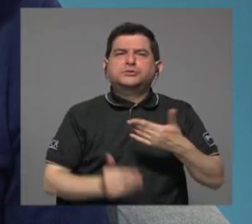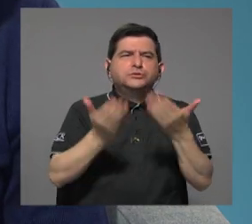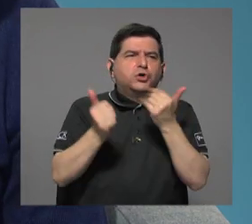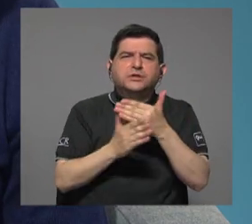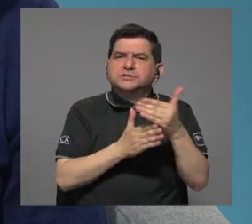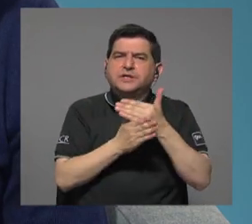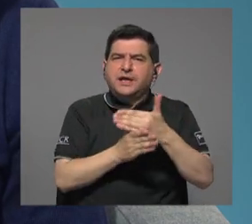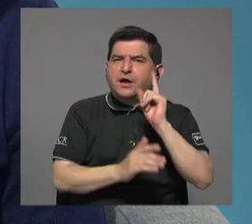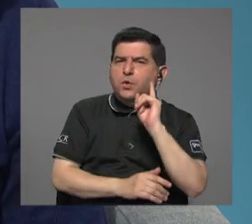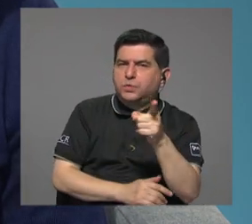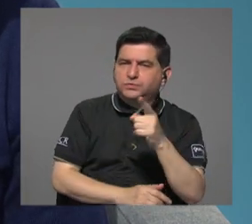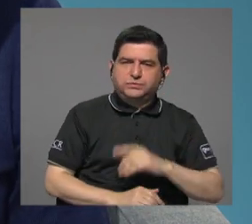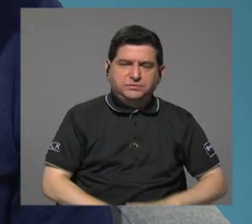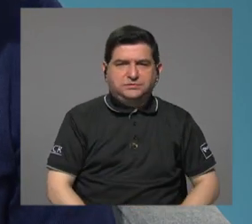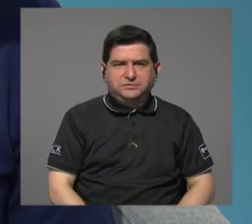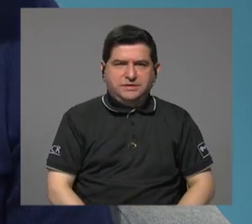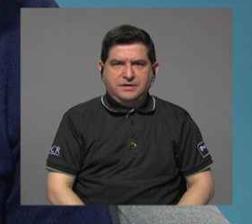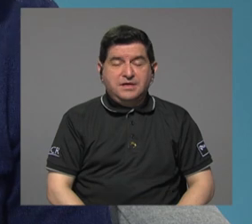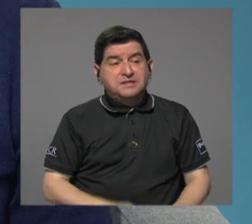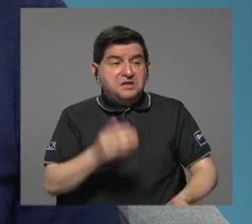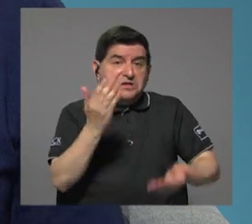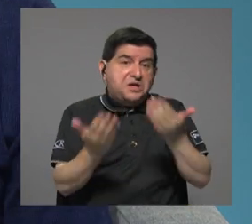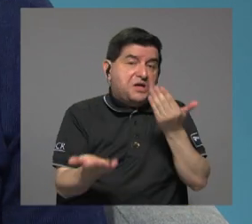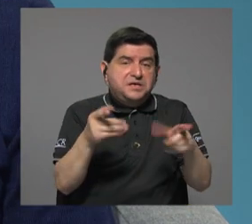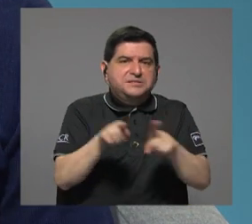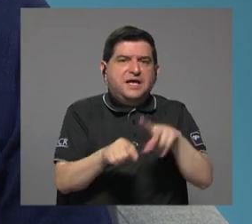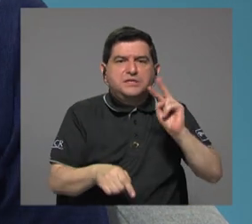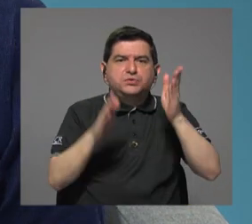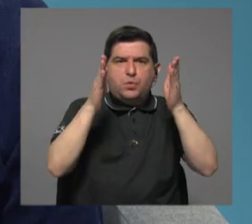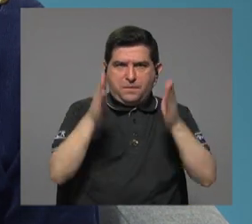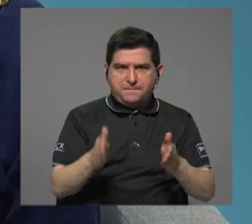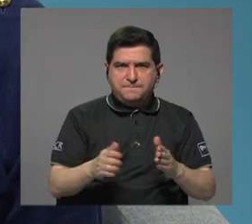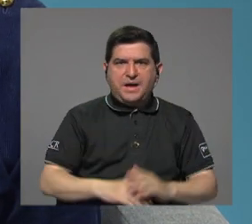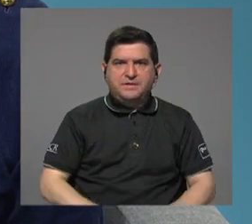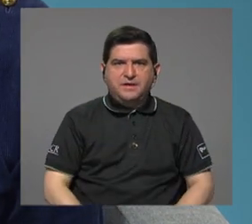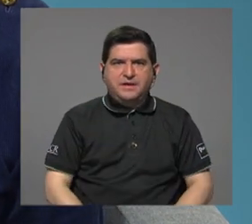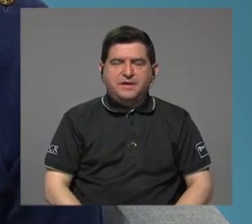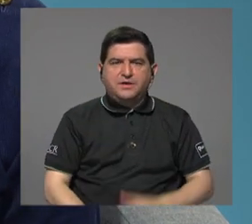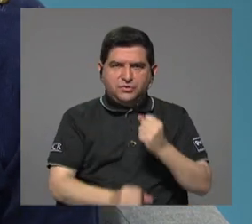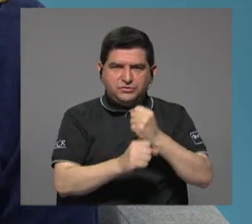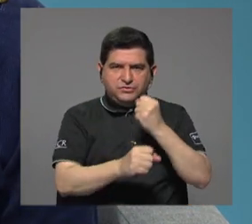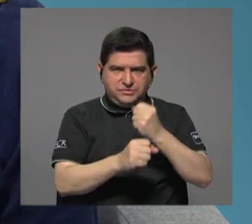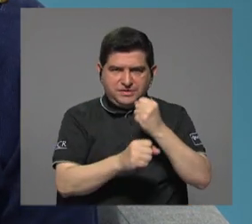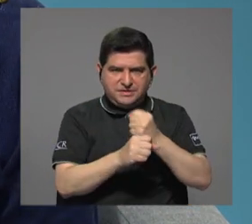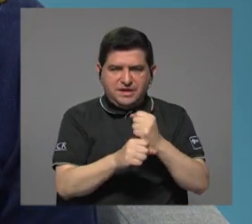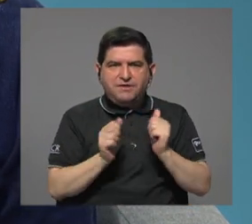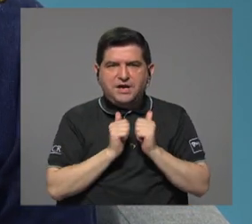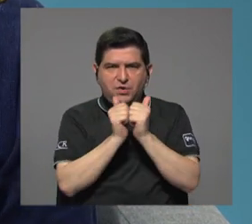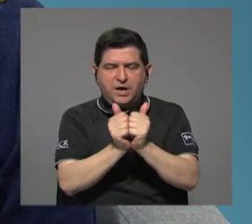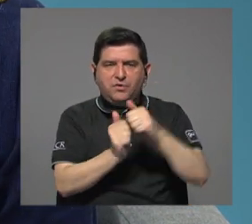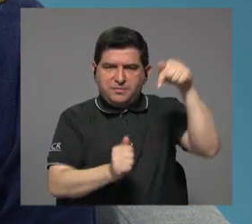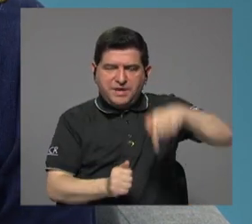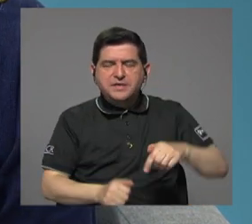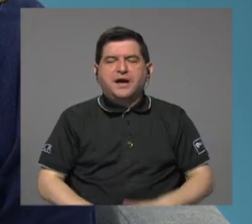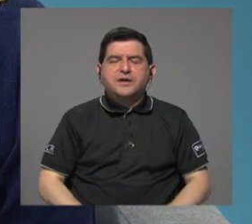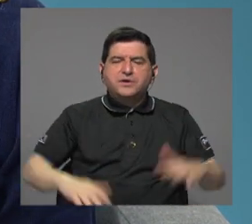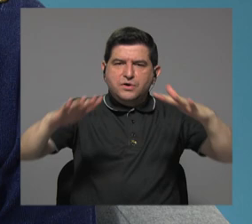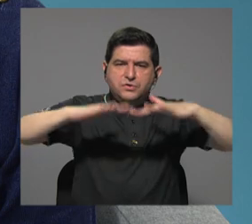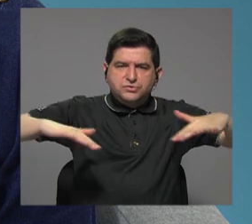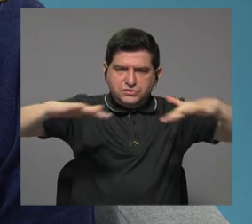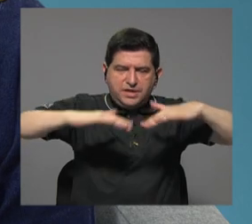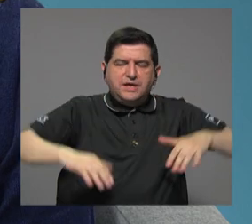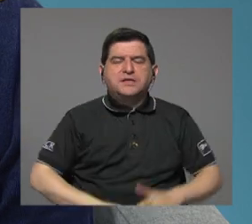compartir con vos valeria y tal vez con los compañeros de trabajo quienes nos acompañan aquí en el set y